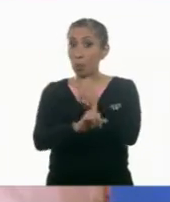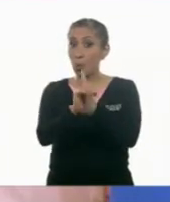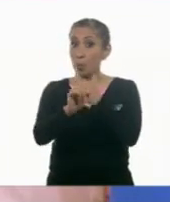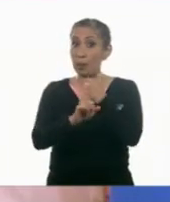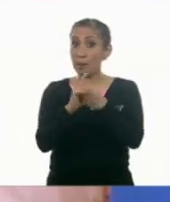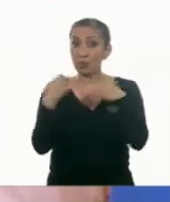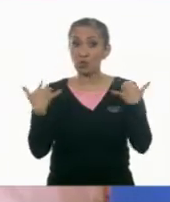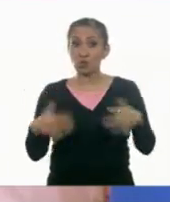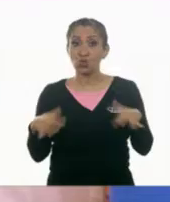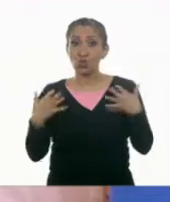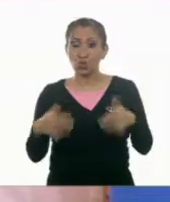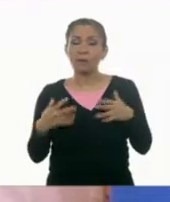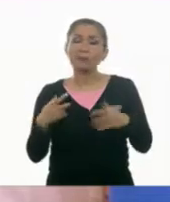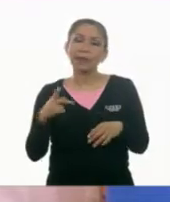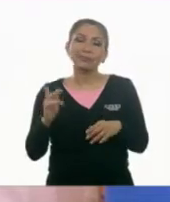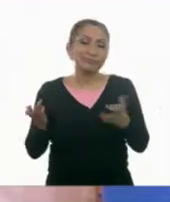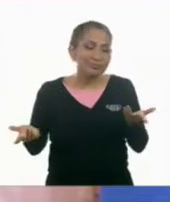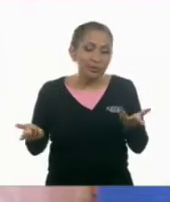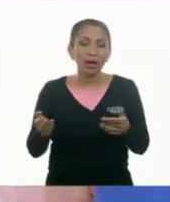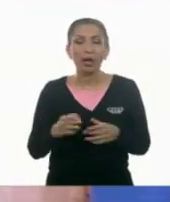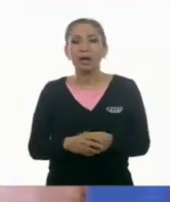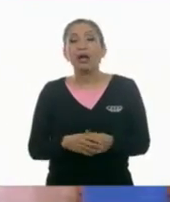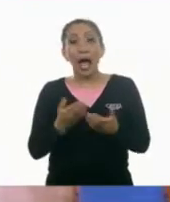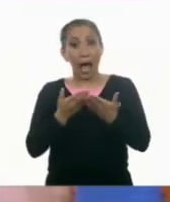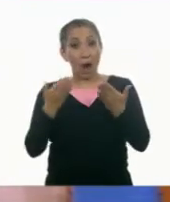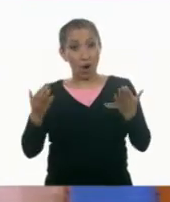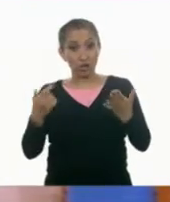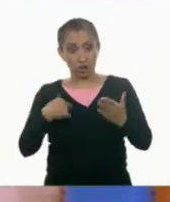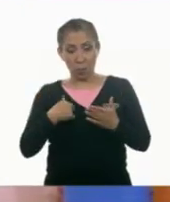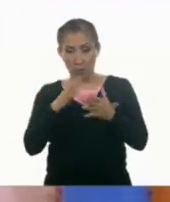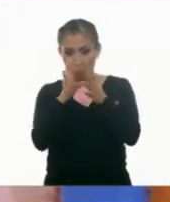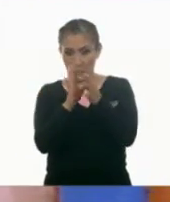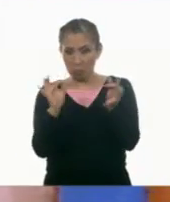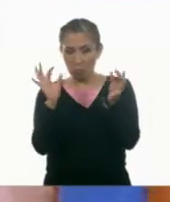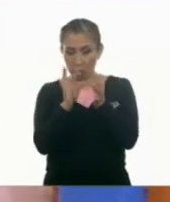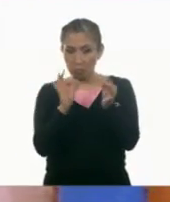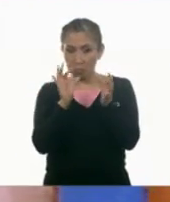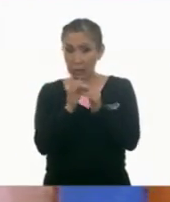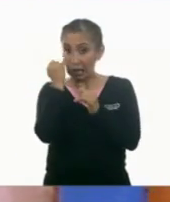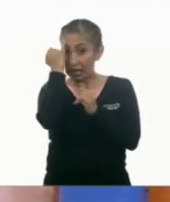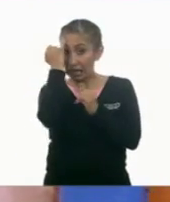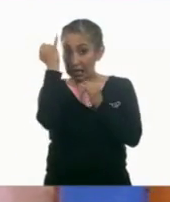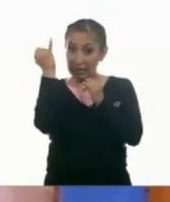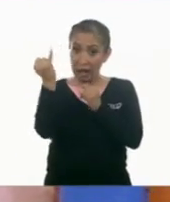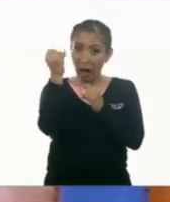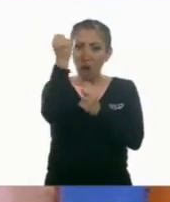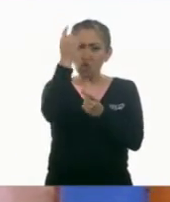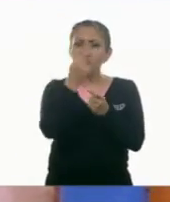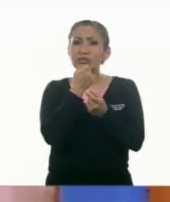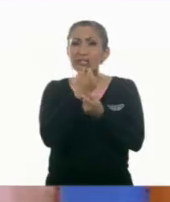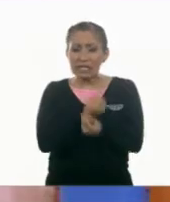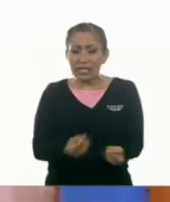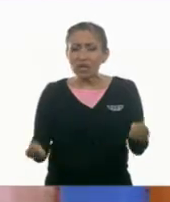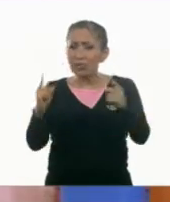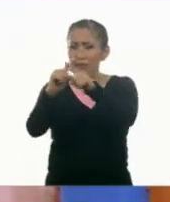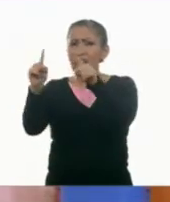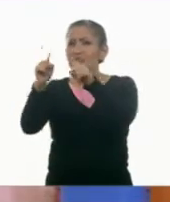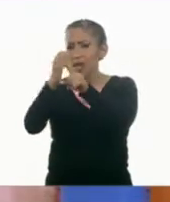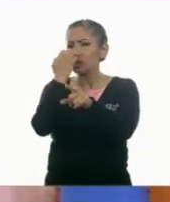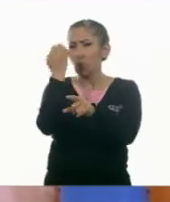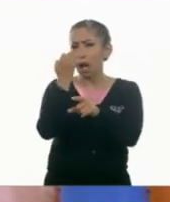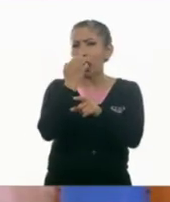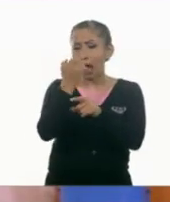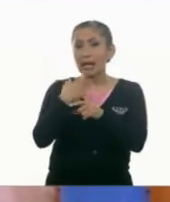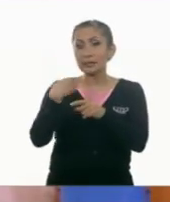en varios problemas. Pero bueno, ahora les voy a compartir ideas que algunas niñas y niños de diferentes